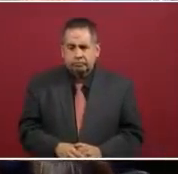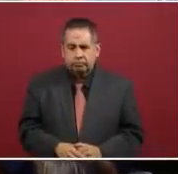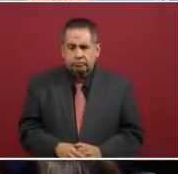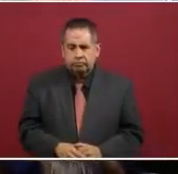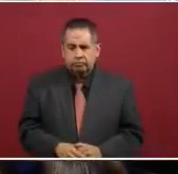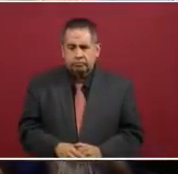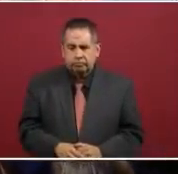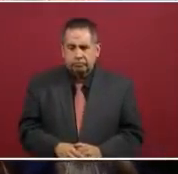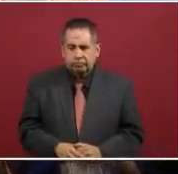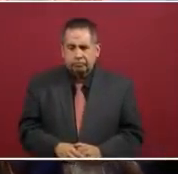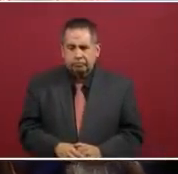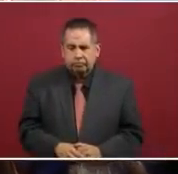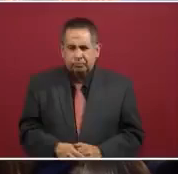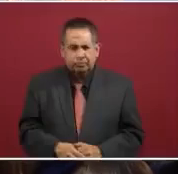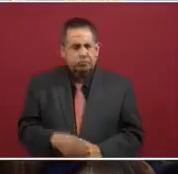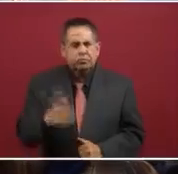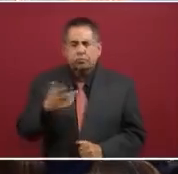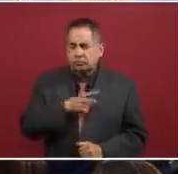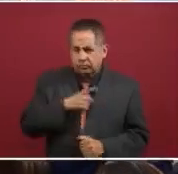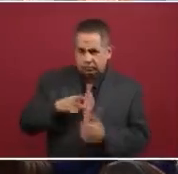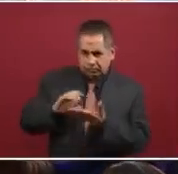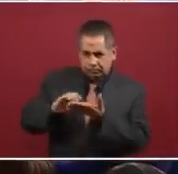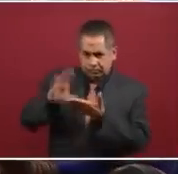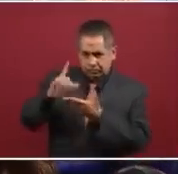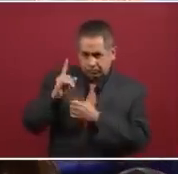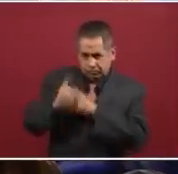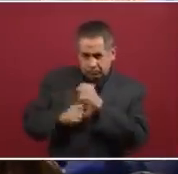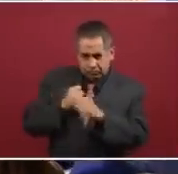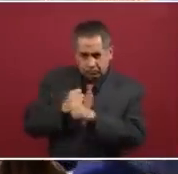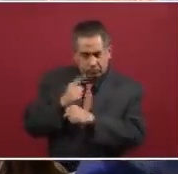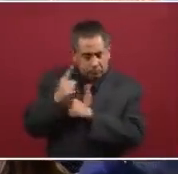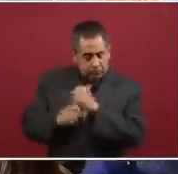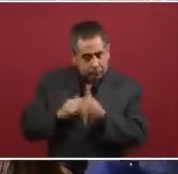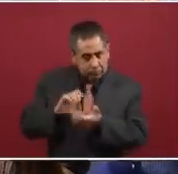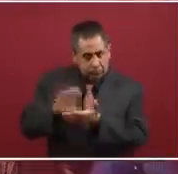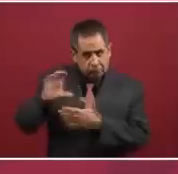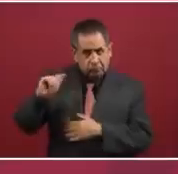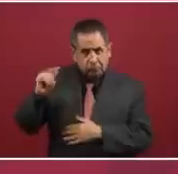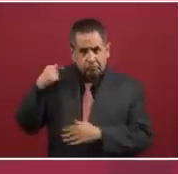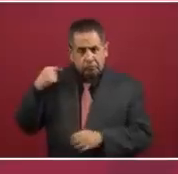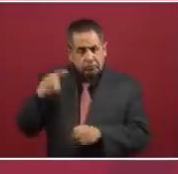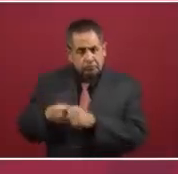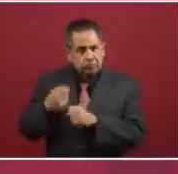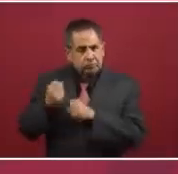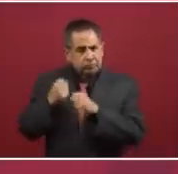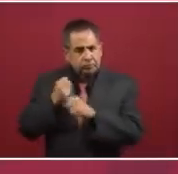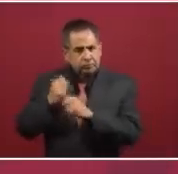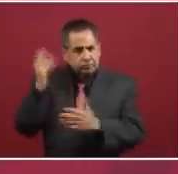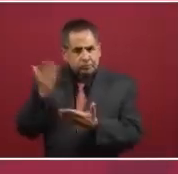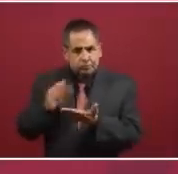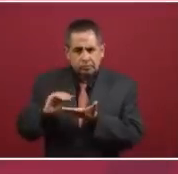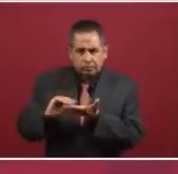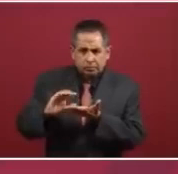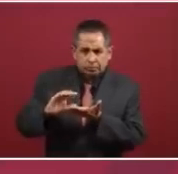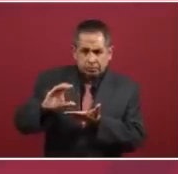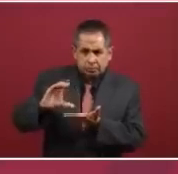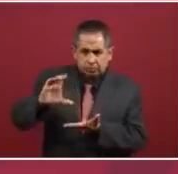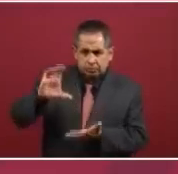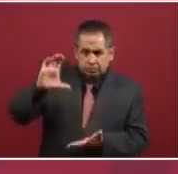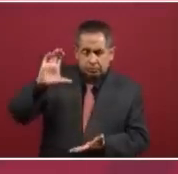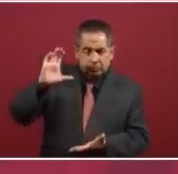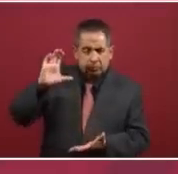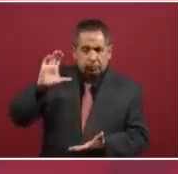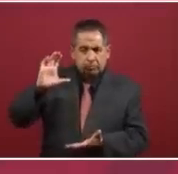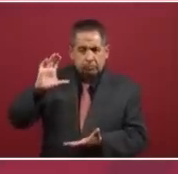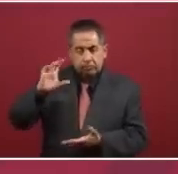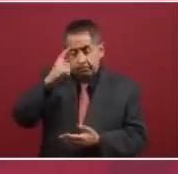El crecimiento de la deuda anual en los últimos años, lo que fue creciendo, la